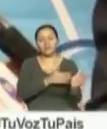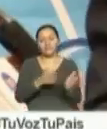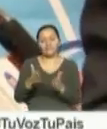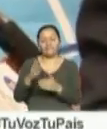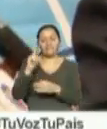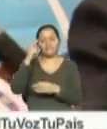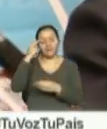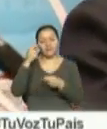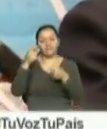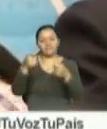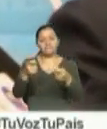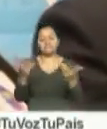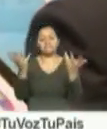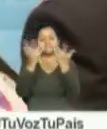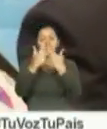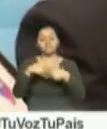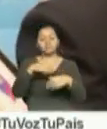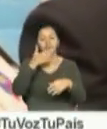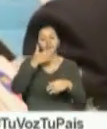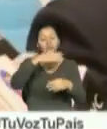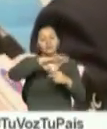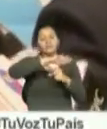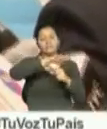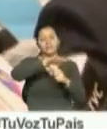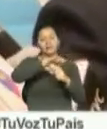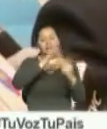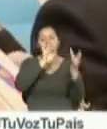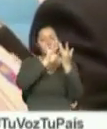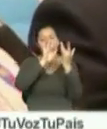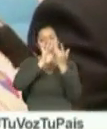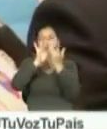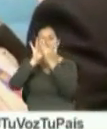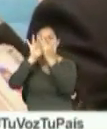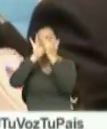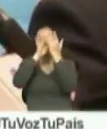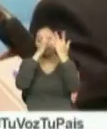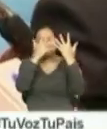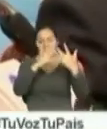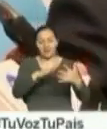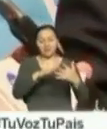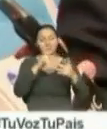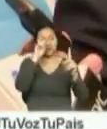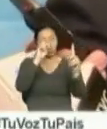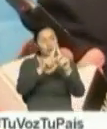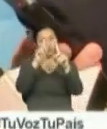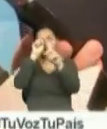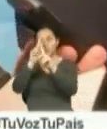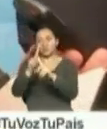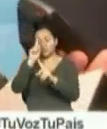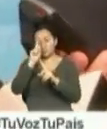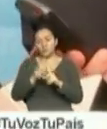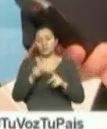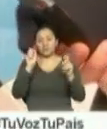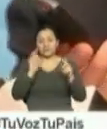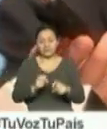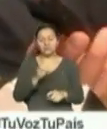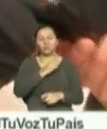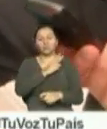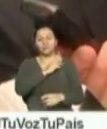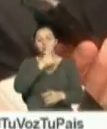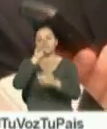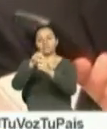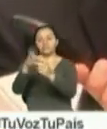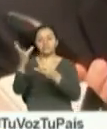Una articulación con las embajadas, con los países, directamente con las universidades, cuando firmamos convenio y la CENESID en ese